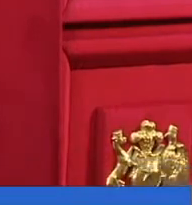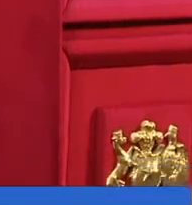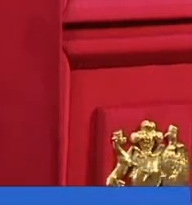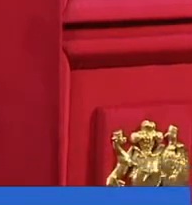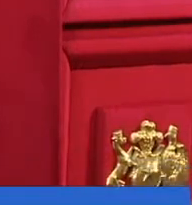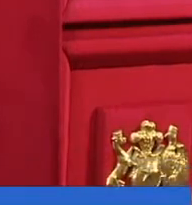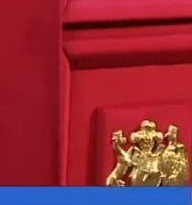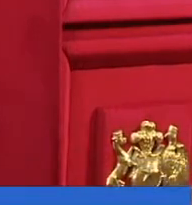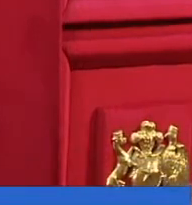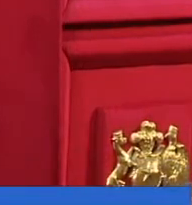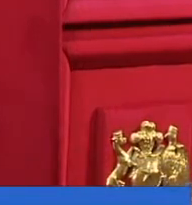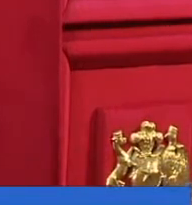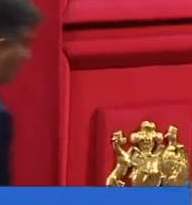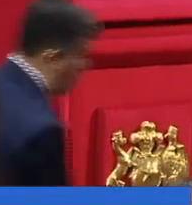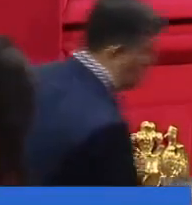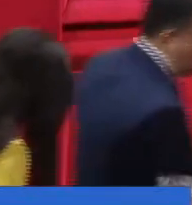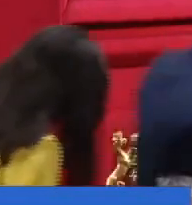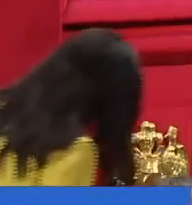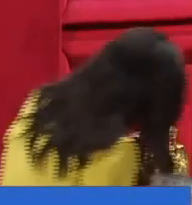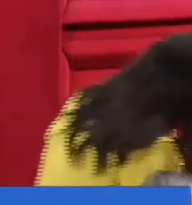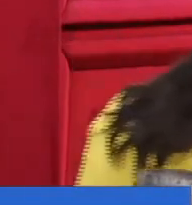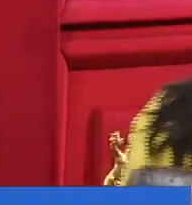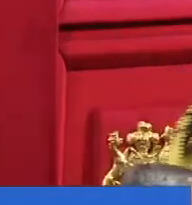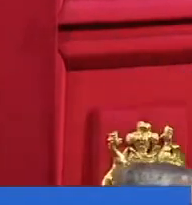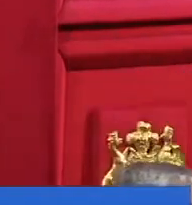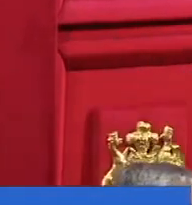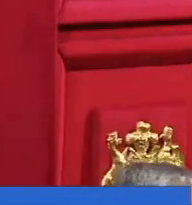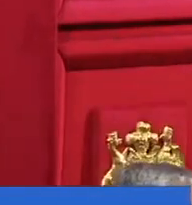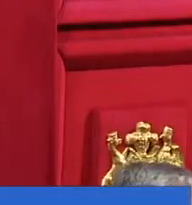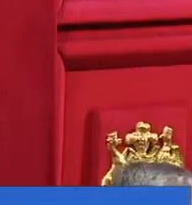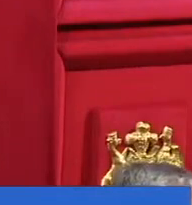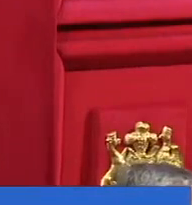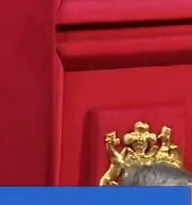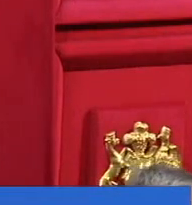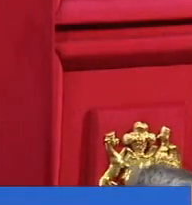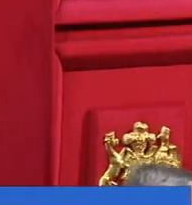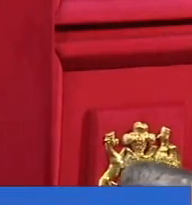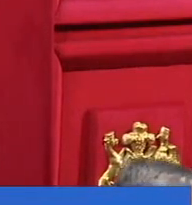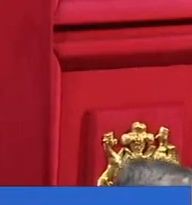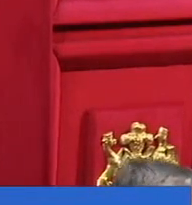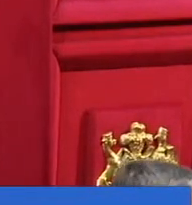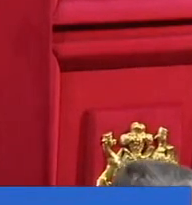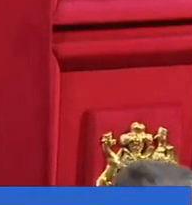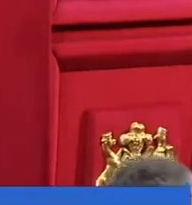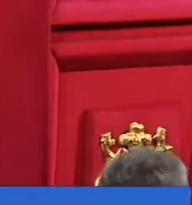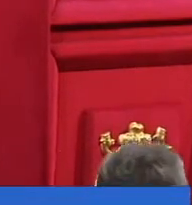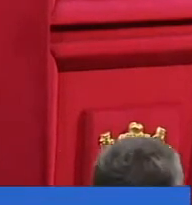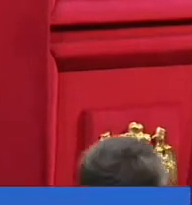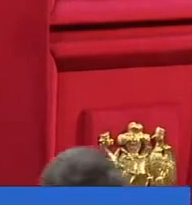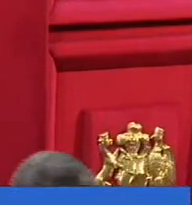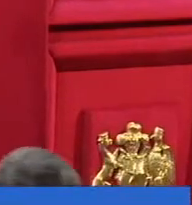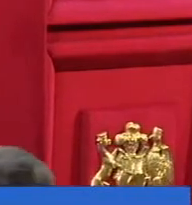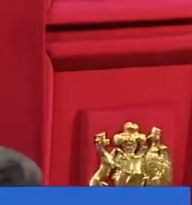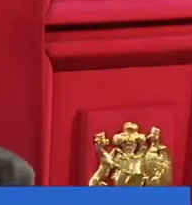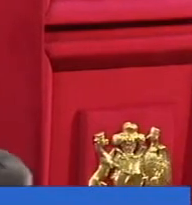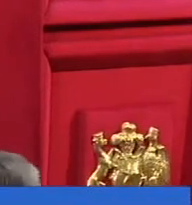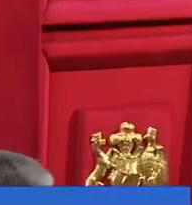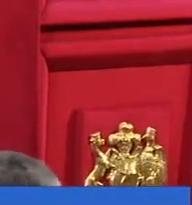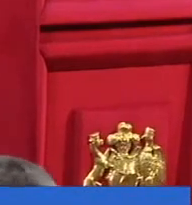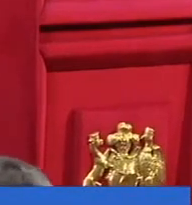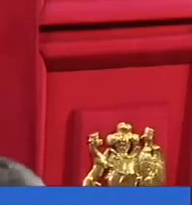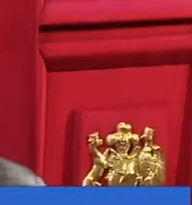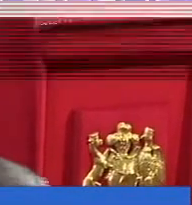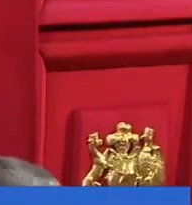esta sesión rendir Cuenta pública de las actividades realizadas por el senado y por la cámara de diputados en el período